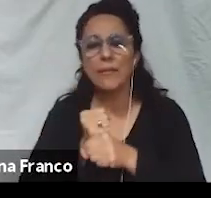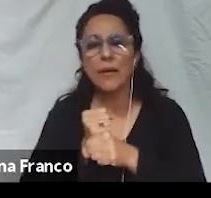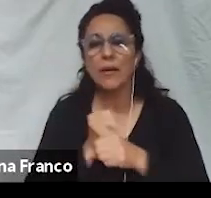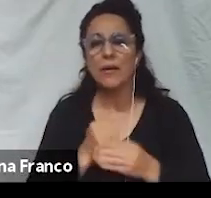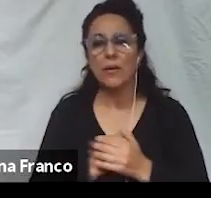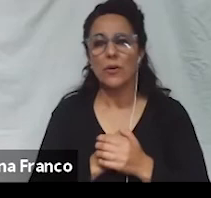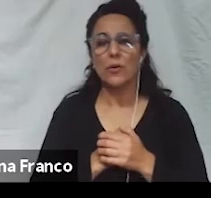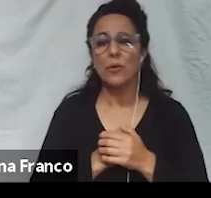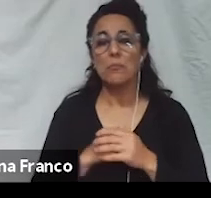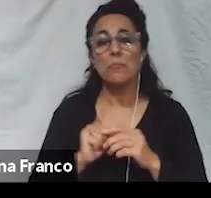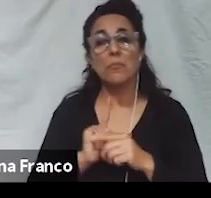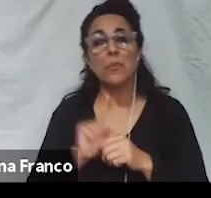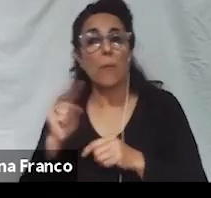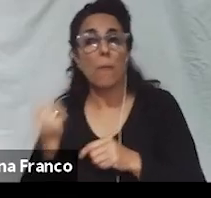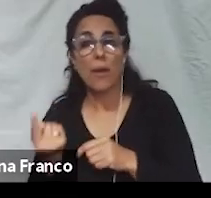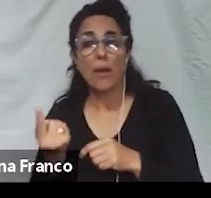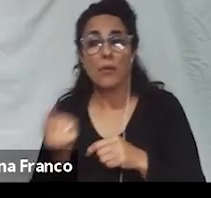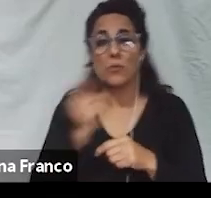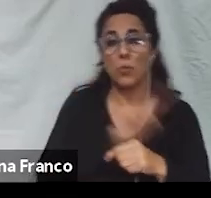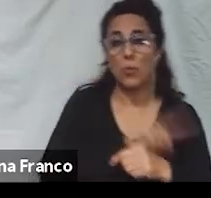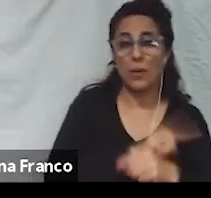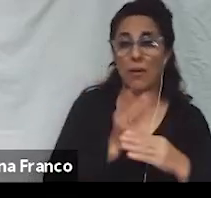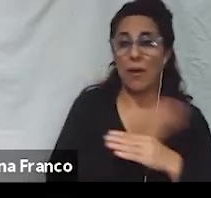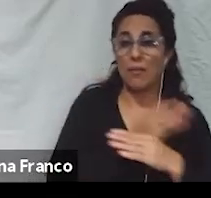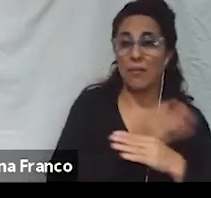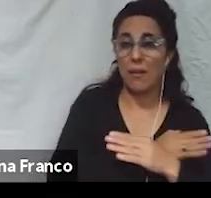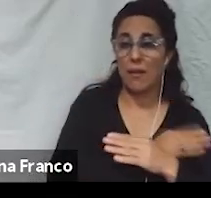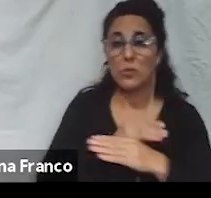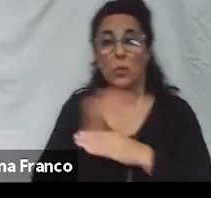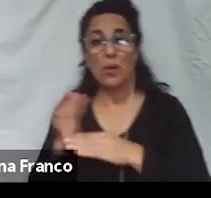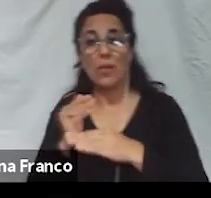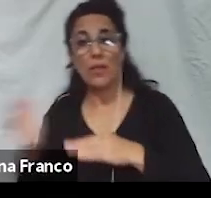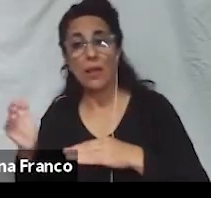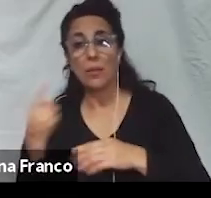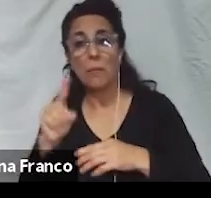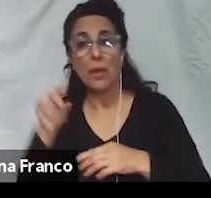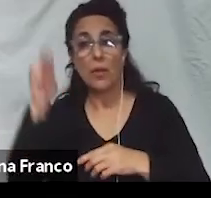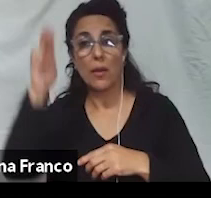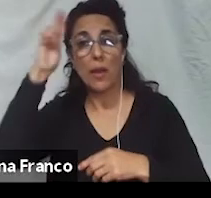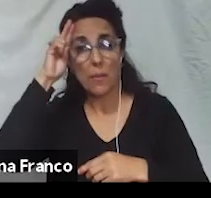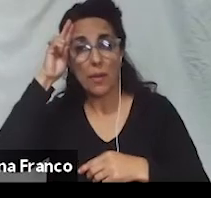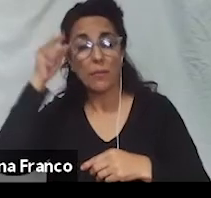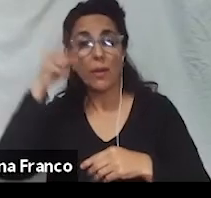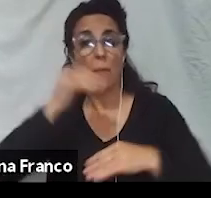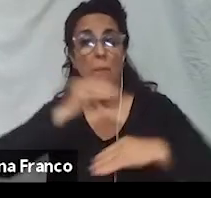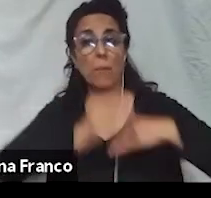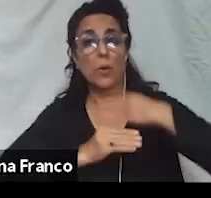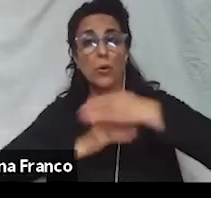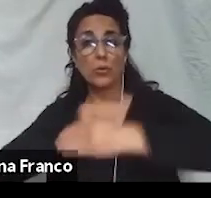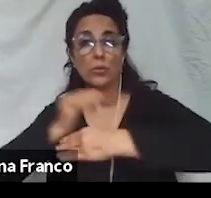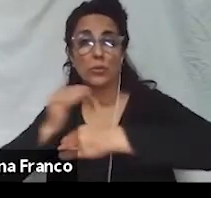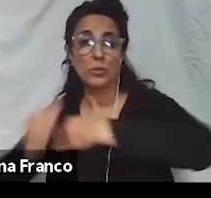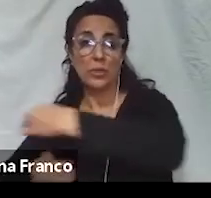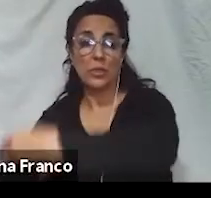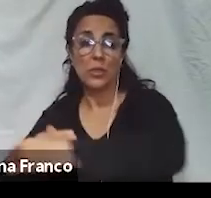Como él comentaba recién, podemos ir y venir de un paso al otro, pero es importante que vayamos respetando todo esto durante todo el